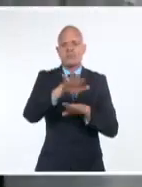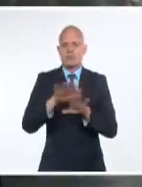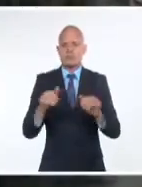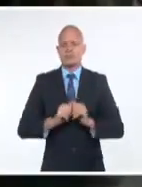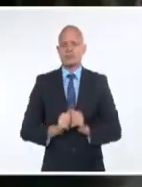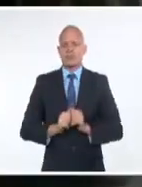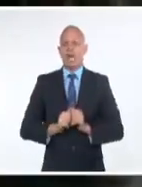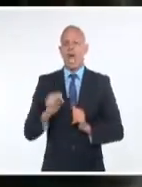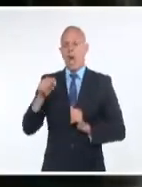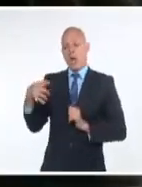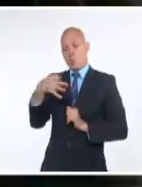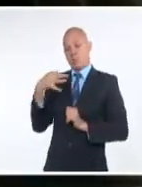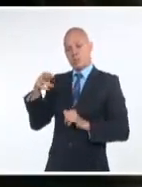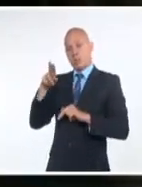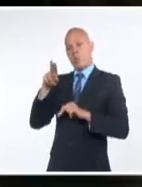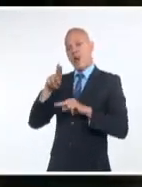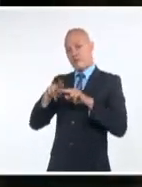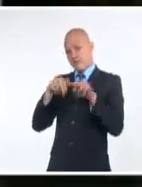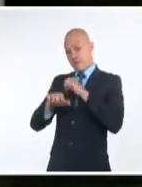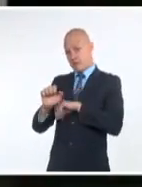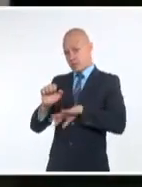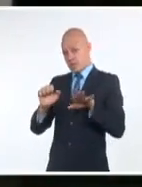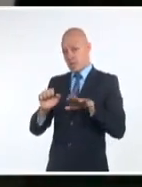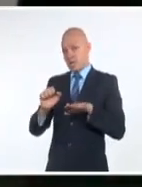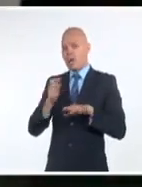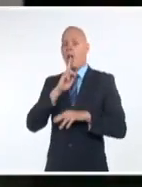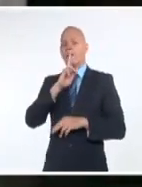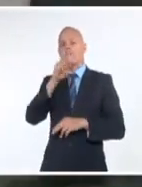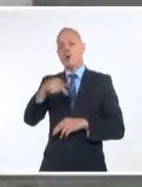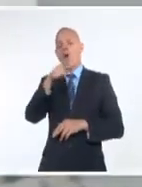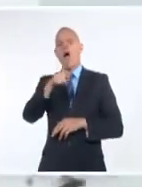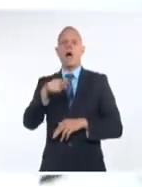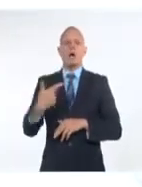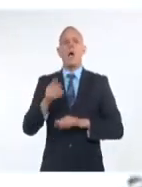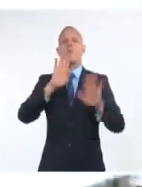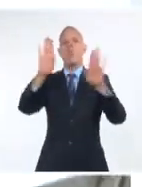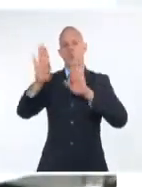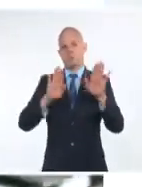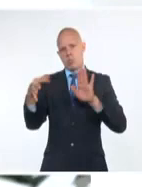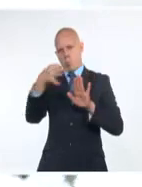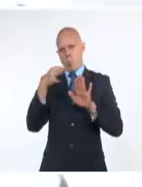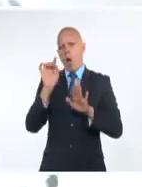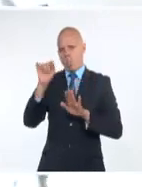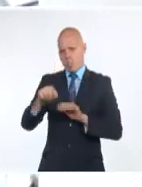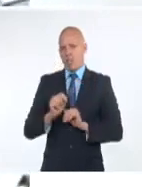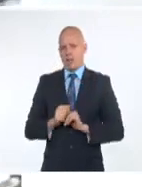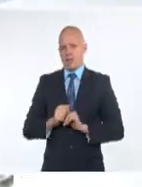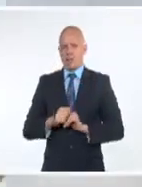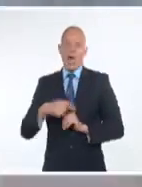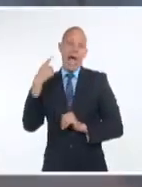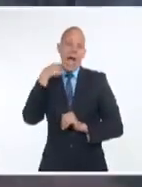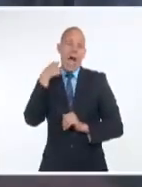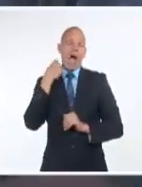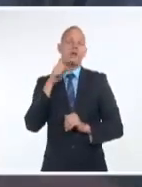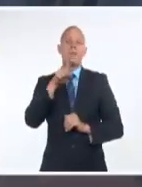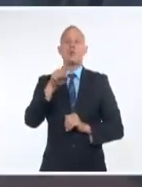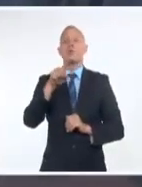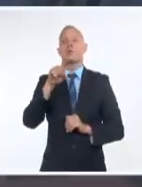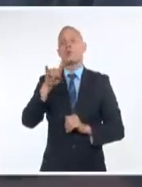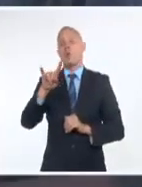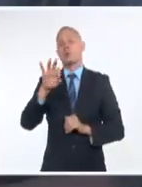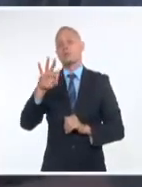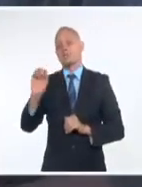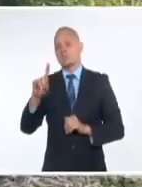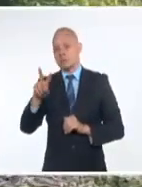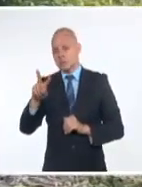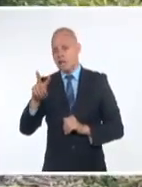de La Habana del Este utilizarlo, reutilizarlo para convertirlo en un museo municipal. Y el 30 de mayo del 82 se inaugura el museo con